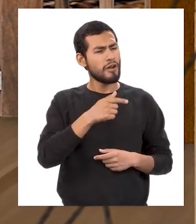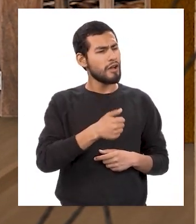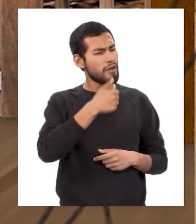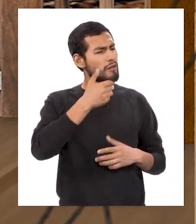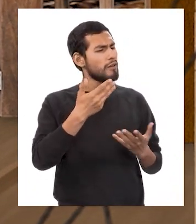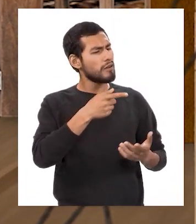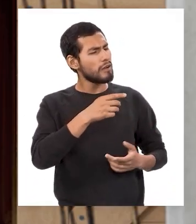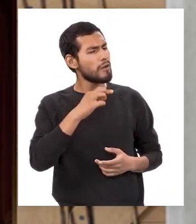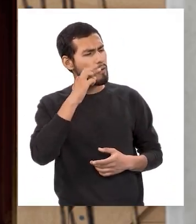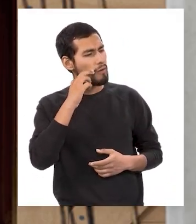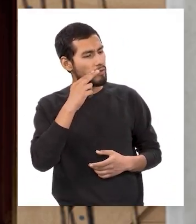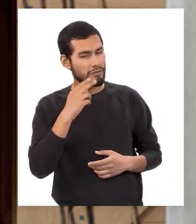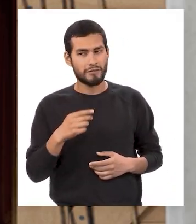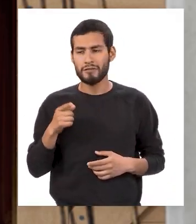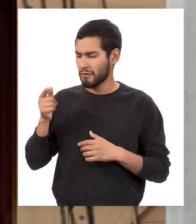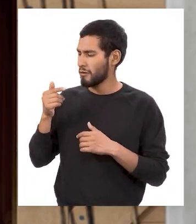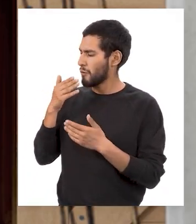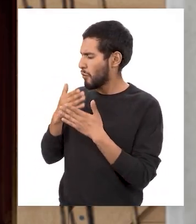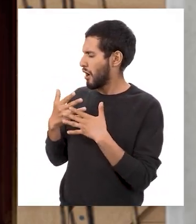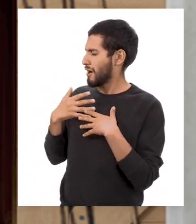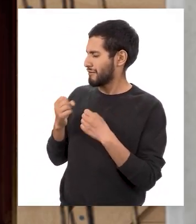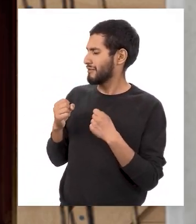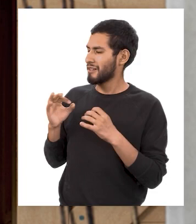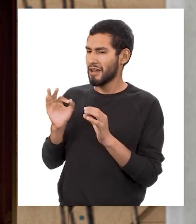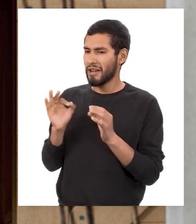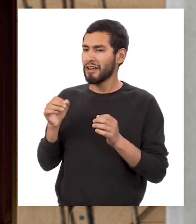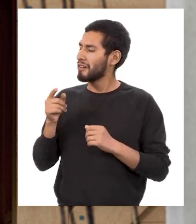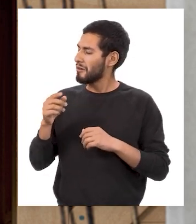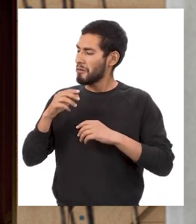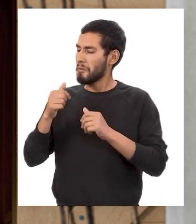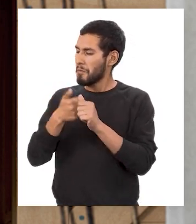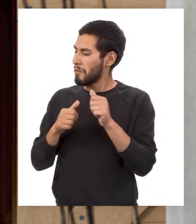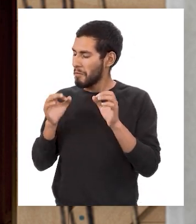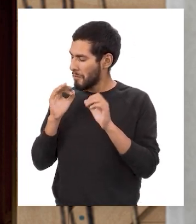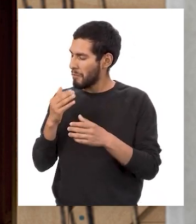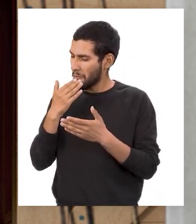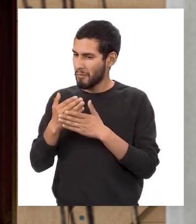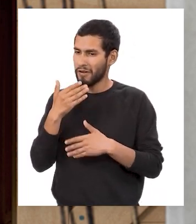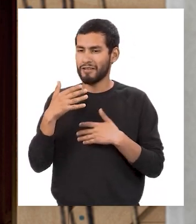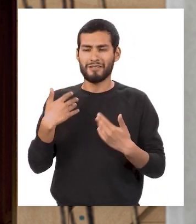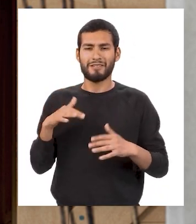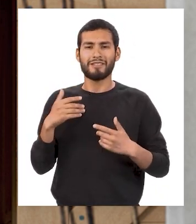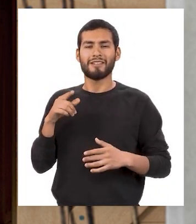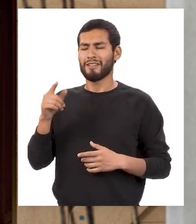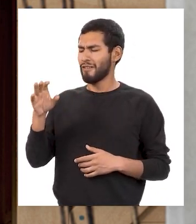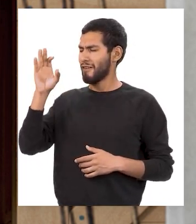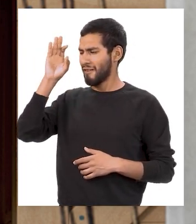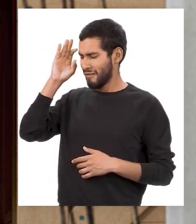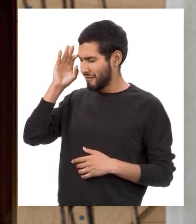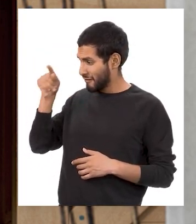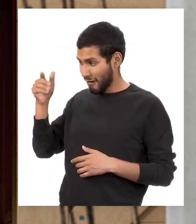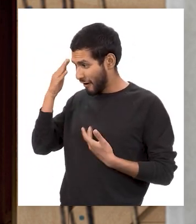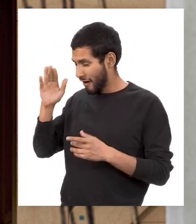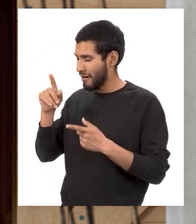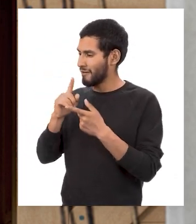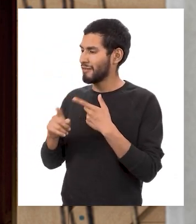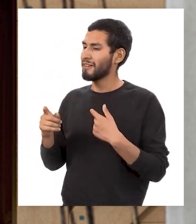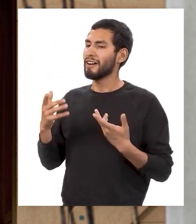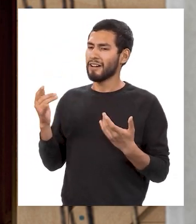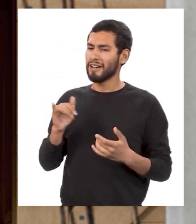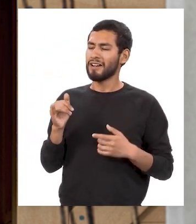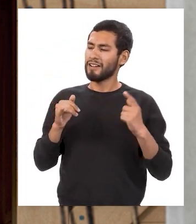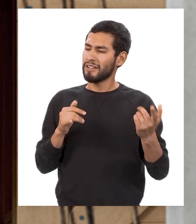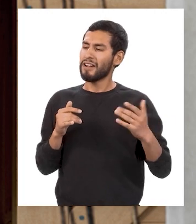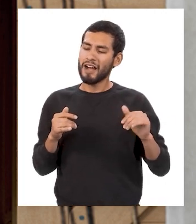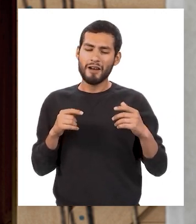señor Phileas Fogg. Con muy buena salud y sin un solo día de retraso. Ah, señor Fix, no lo sabe, pero